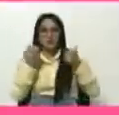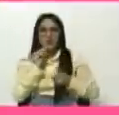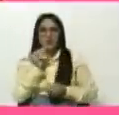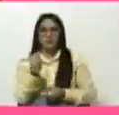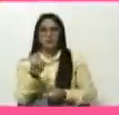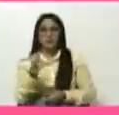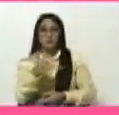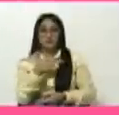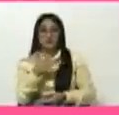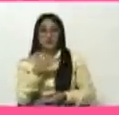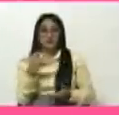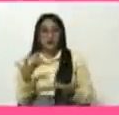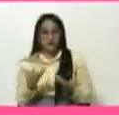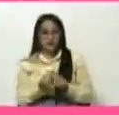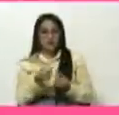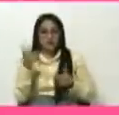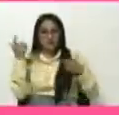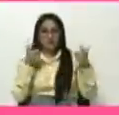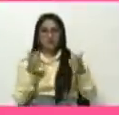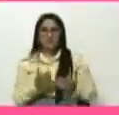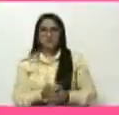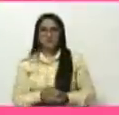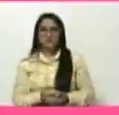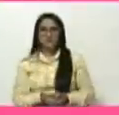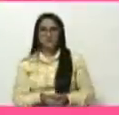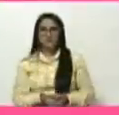Siéntanse que están ahí con él.